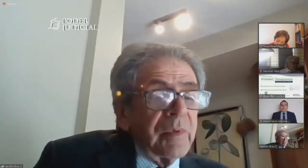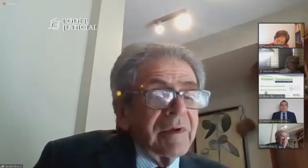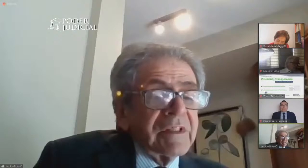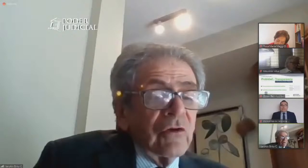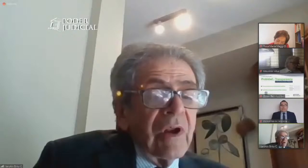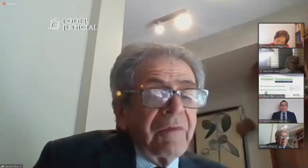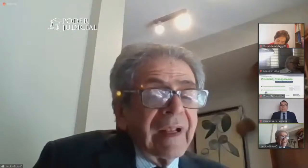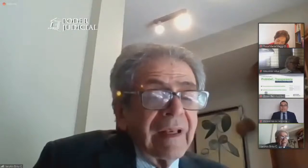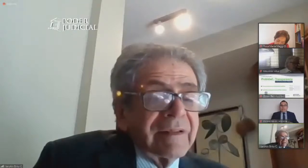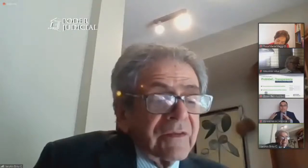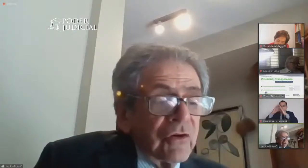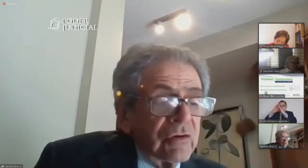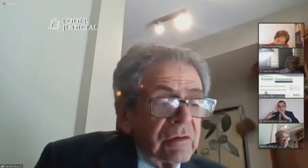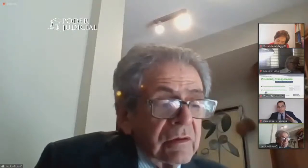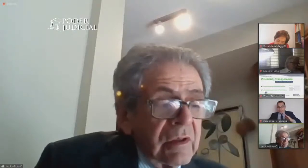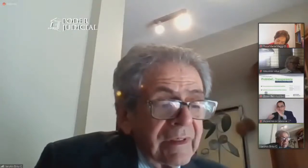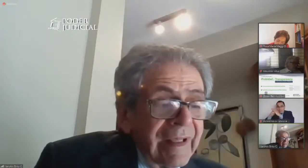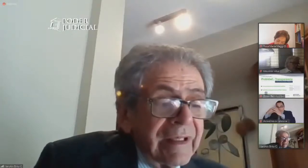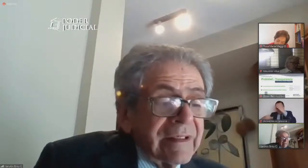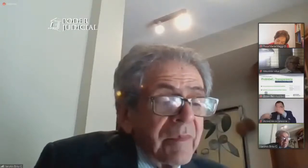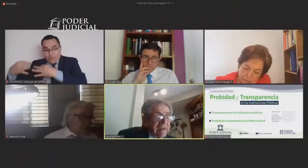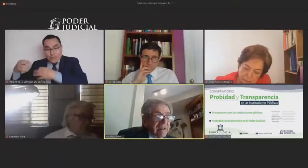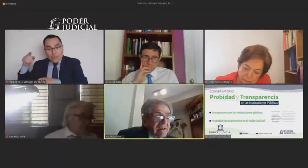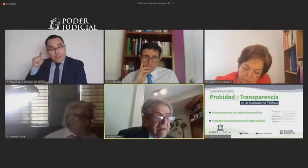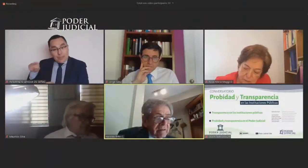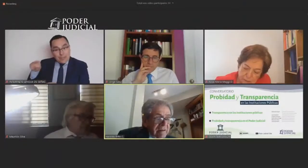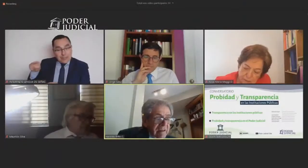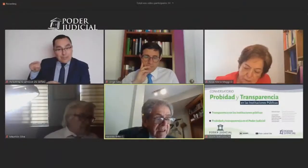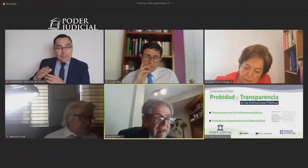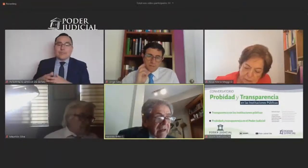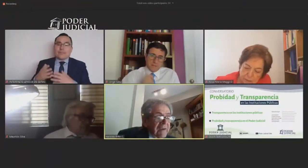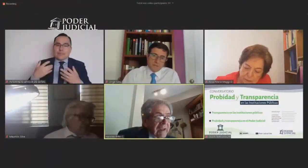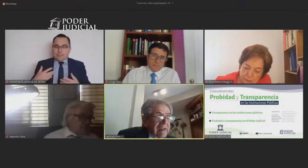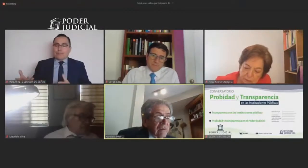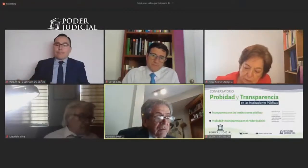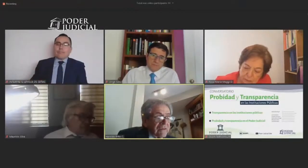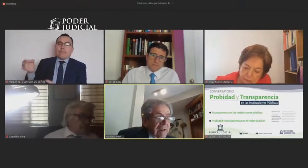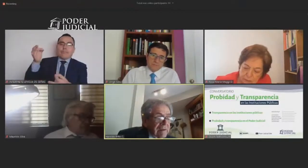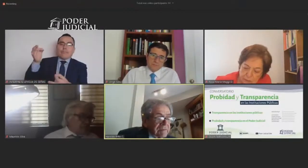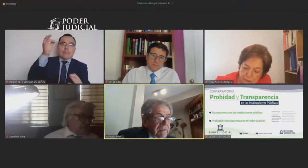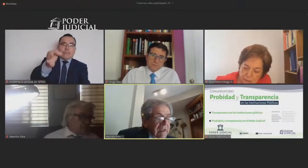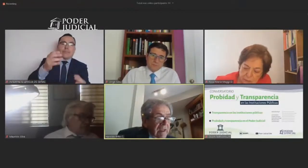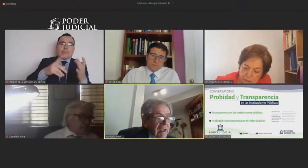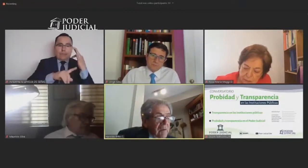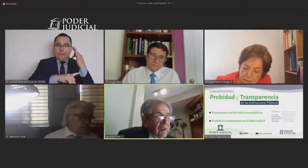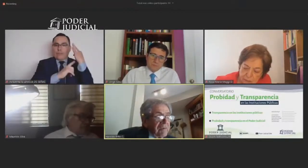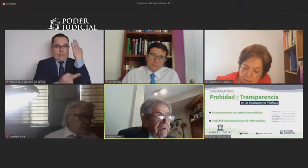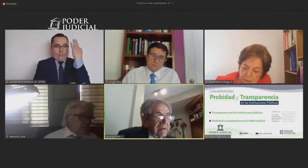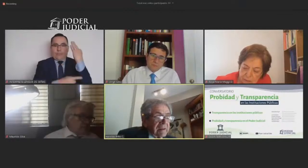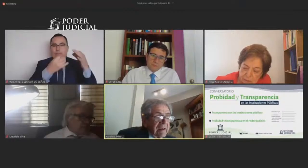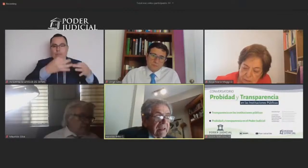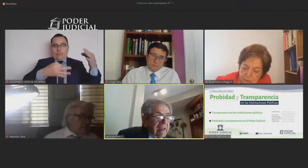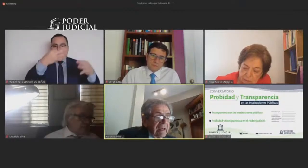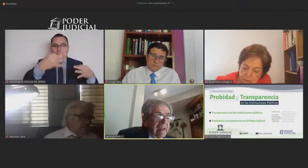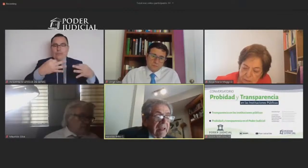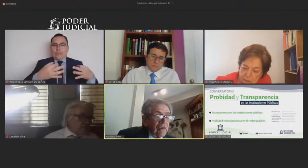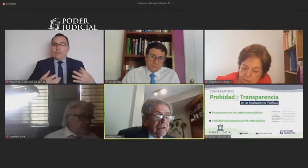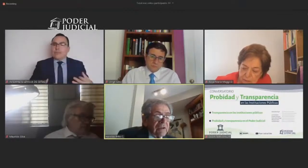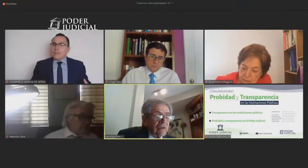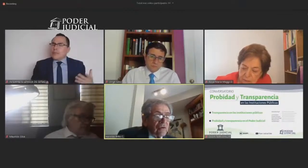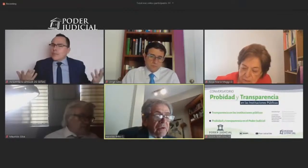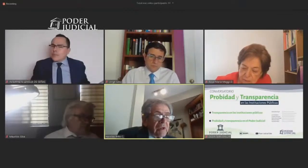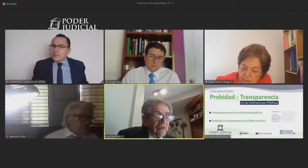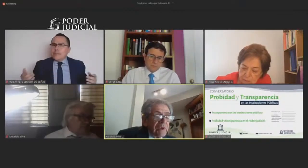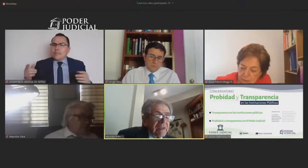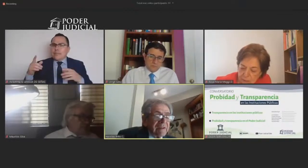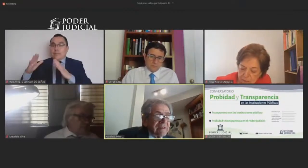La Corte Suprema entregó la fiscalización de estas medidas a la Fiscalía Judicial. Pues bien, la